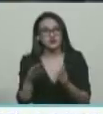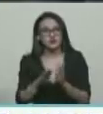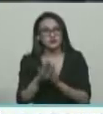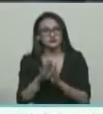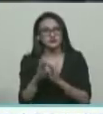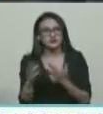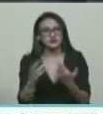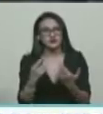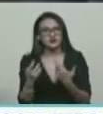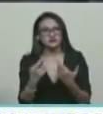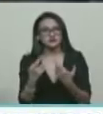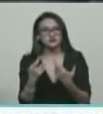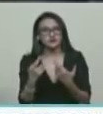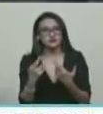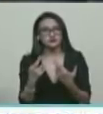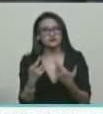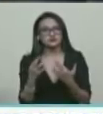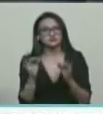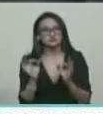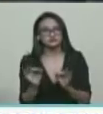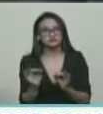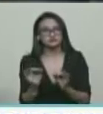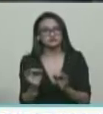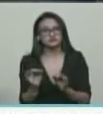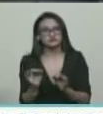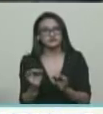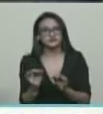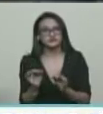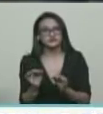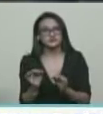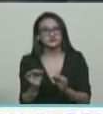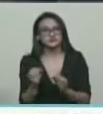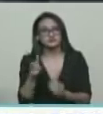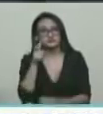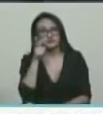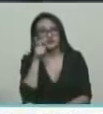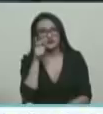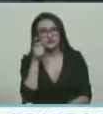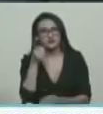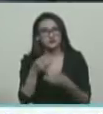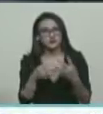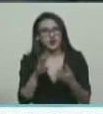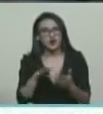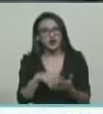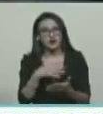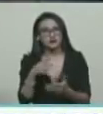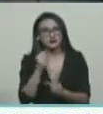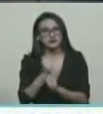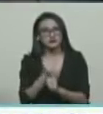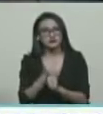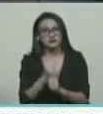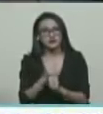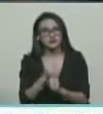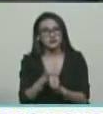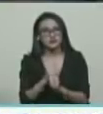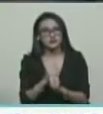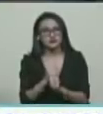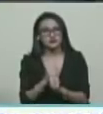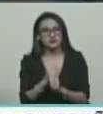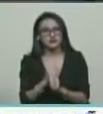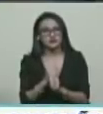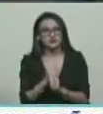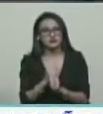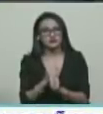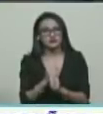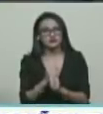estas relaciones diplomáticas en la nación. Por supuesto, estaremos muy pendientes de esta agenda de trabajo en nuestro país,